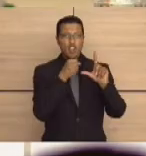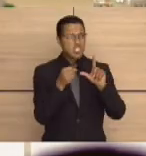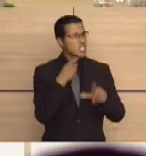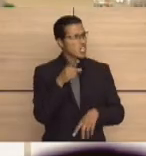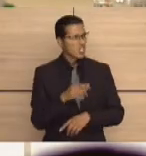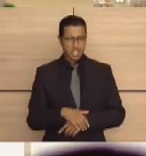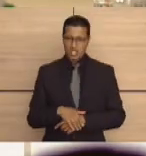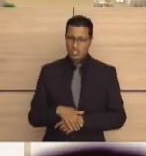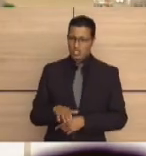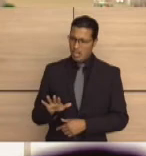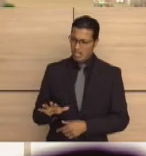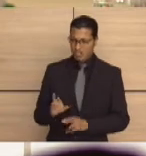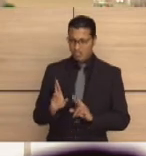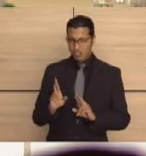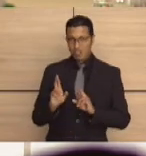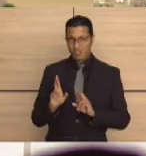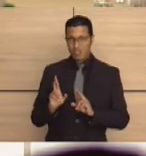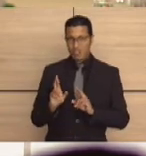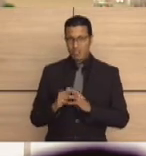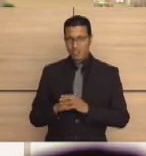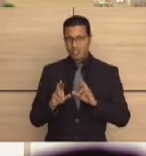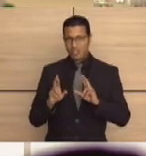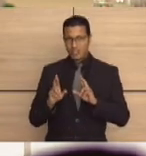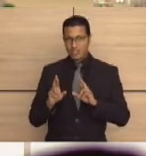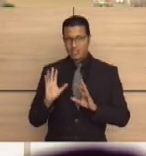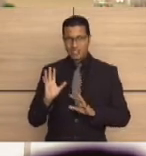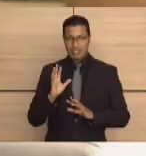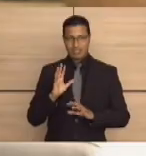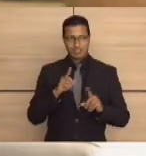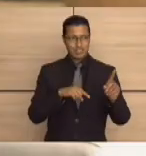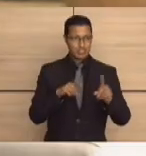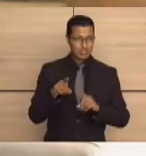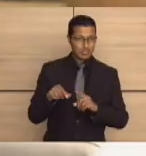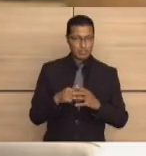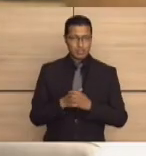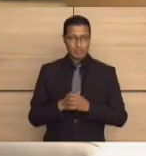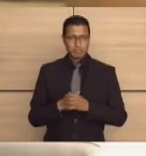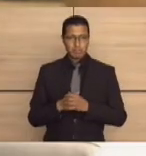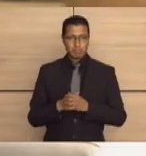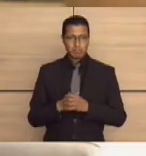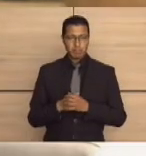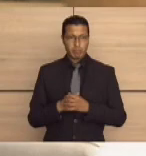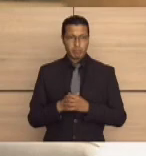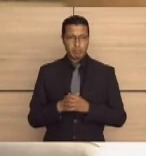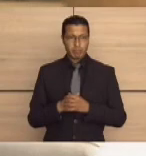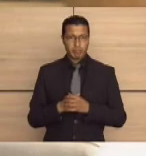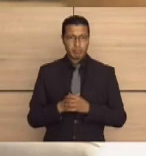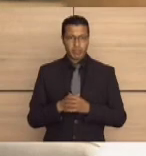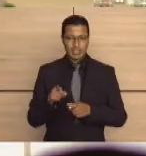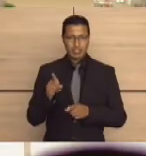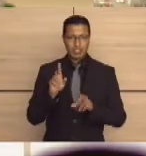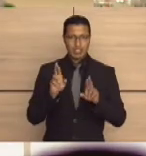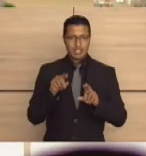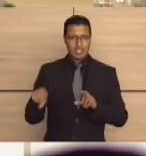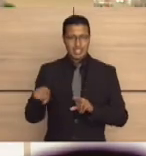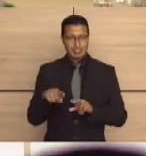bueno, ojalá que en un futuro no tengamos profesionales a los que los clientes no se les escapen, y